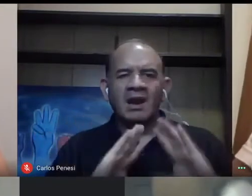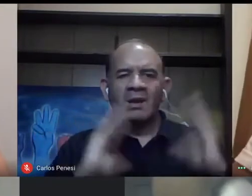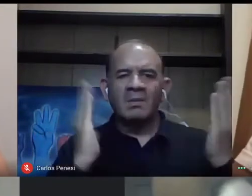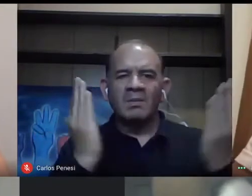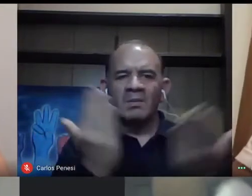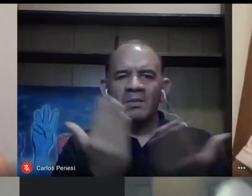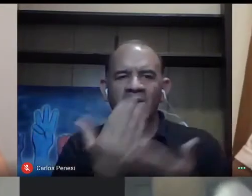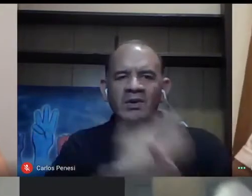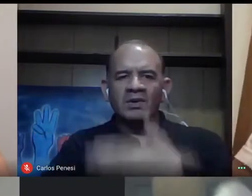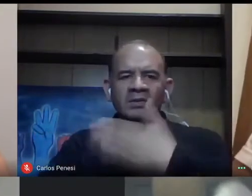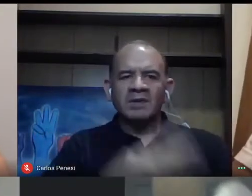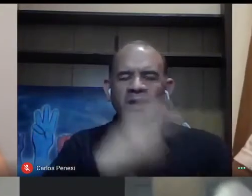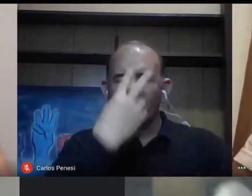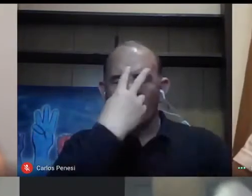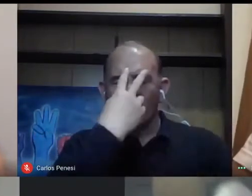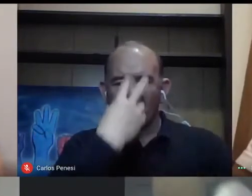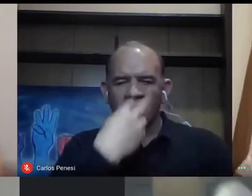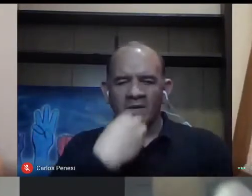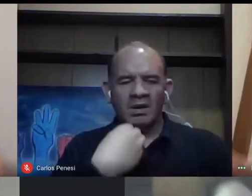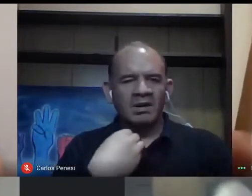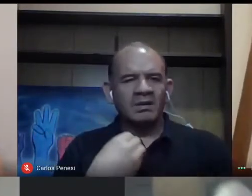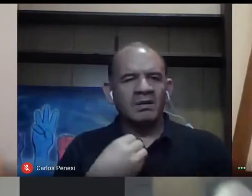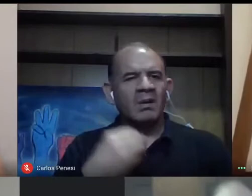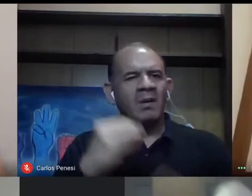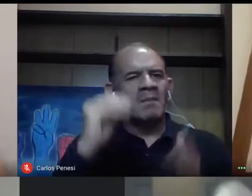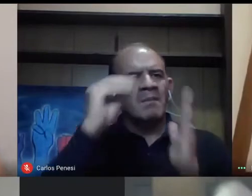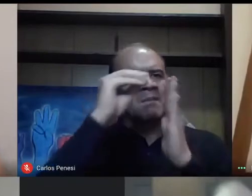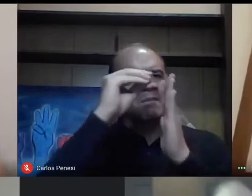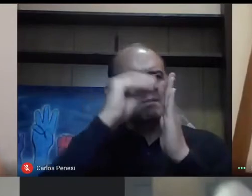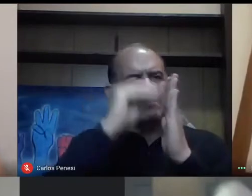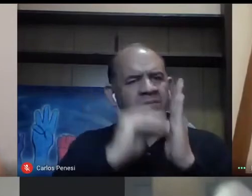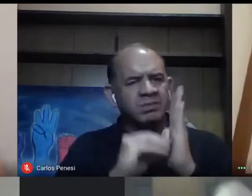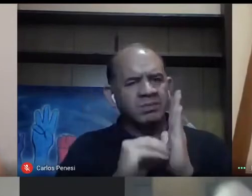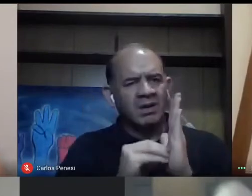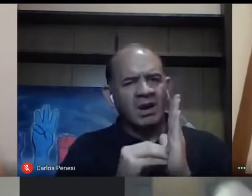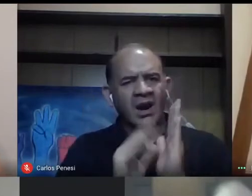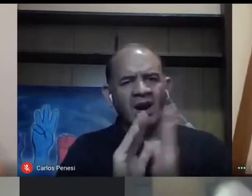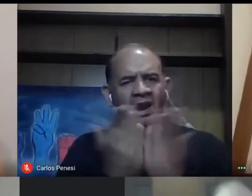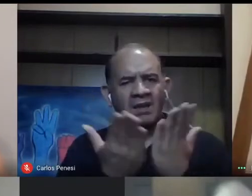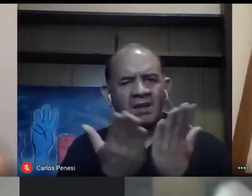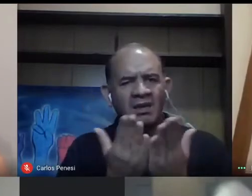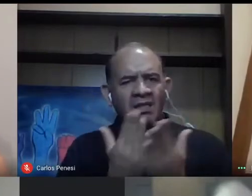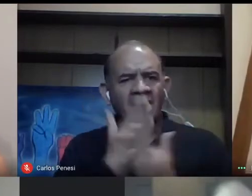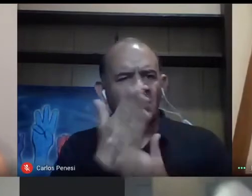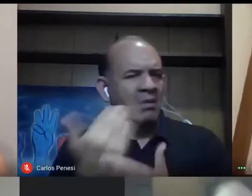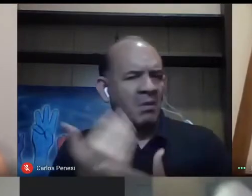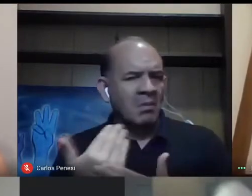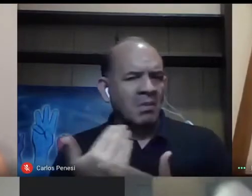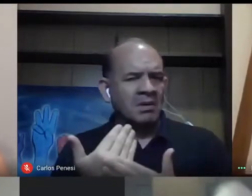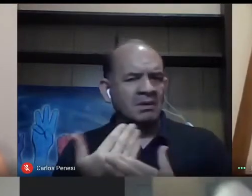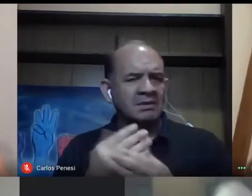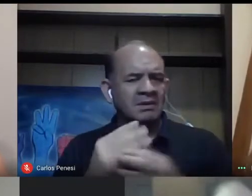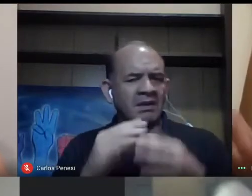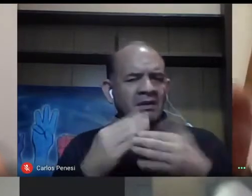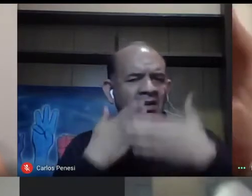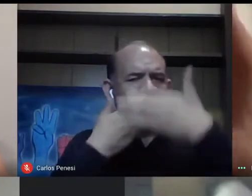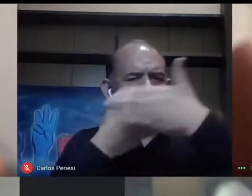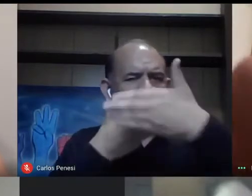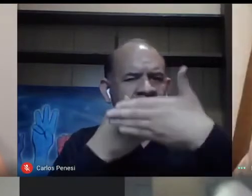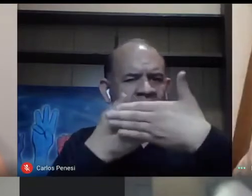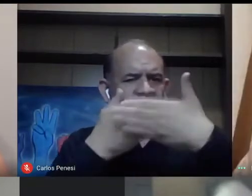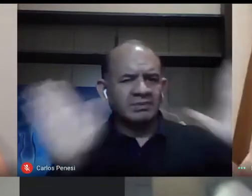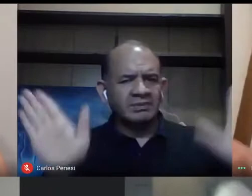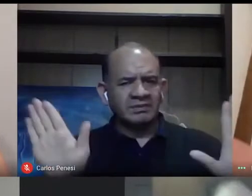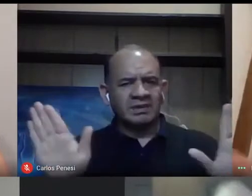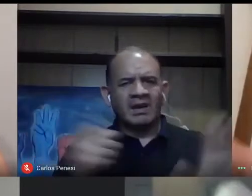discapacidad visual accedemos a menos del 5% de los libros que se publican. Lo que se busca es eliminar las barreras de derecho de autor para